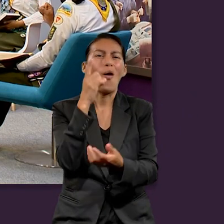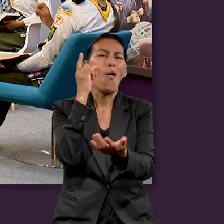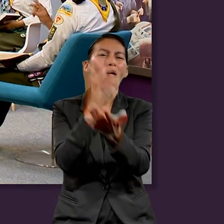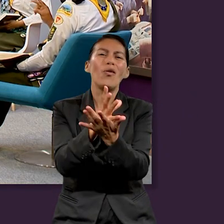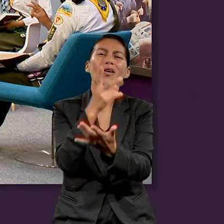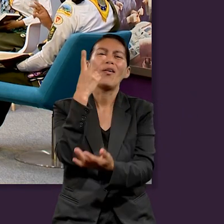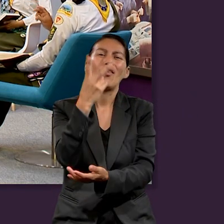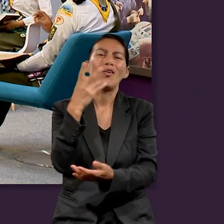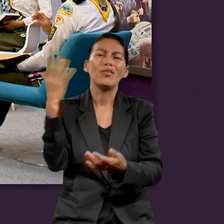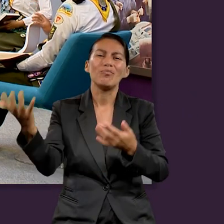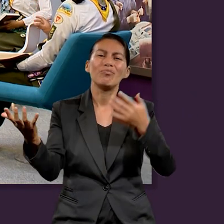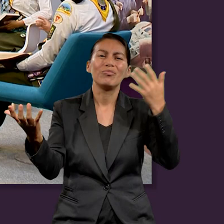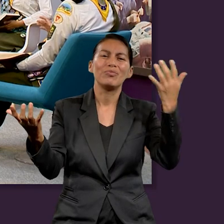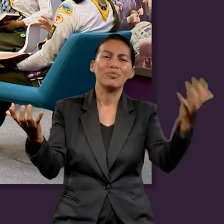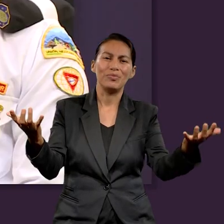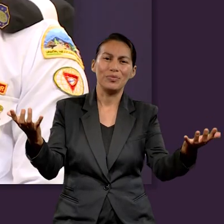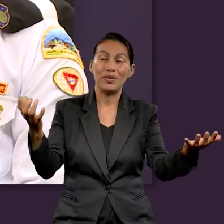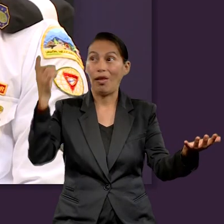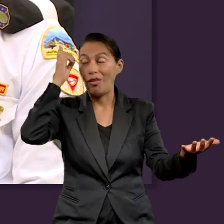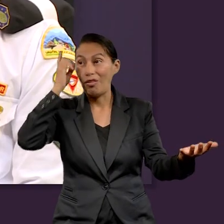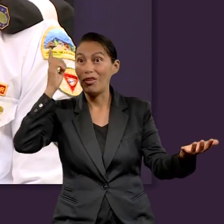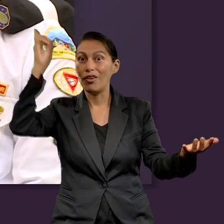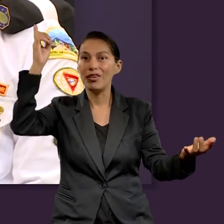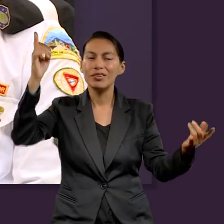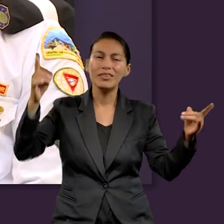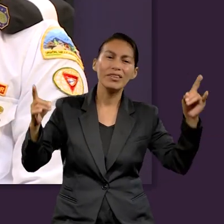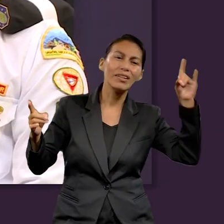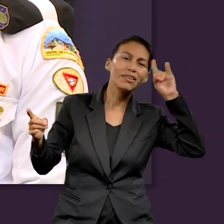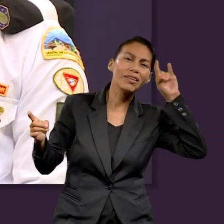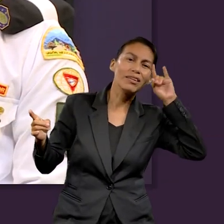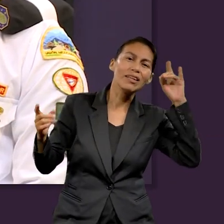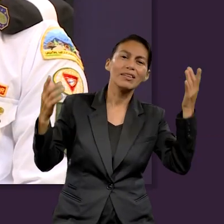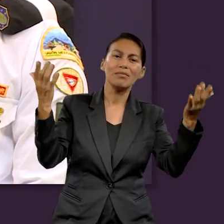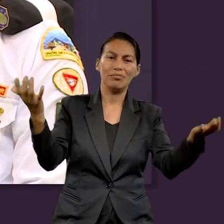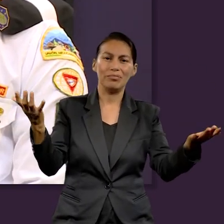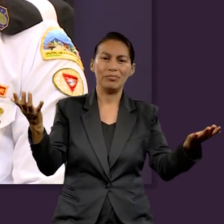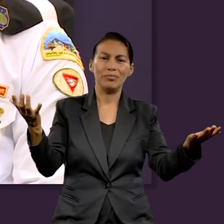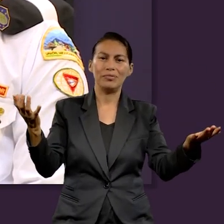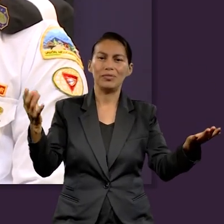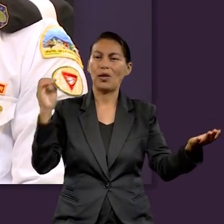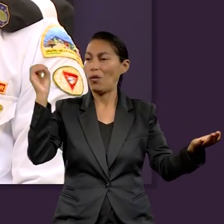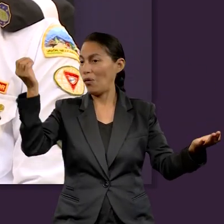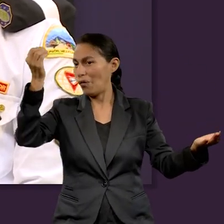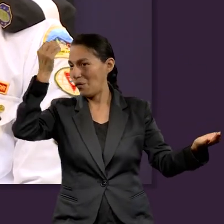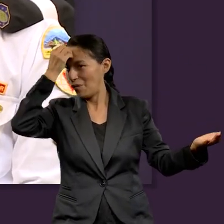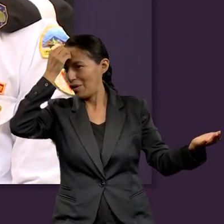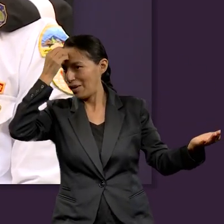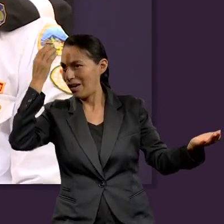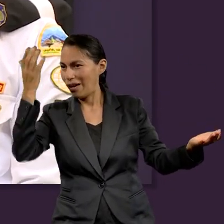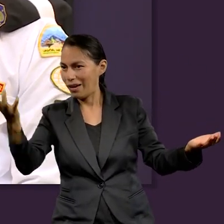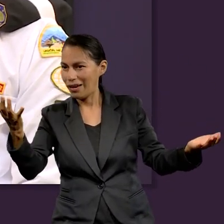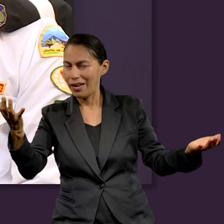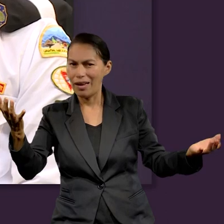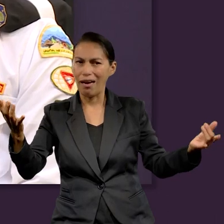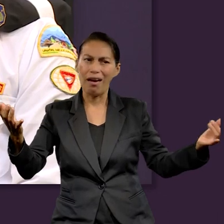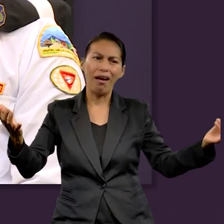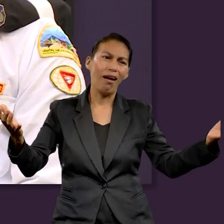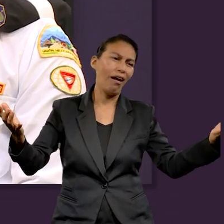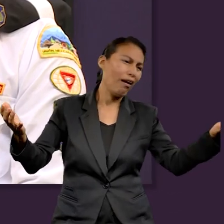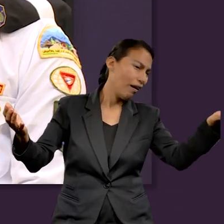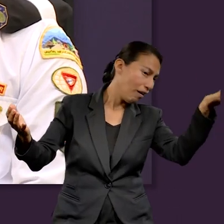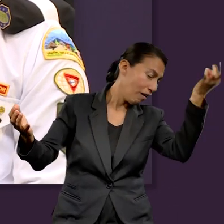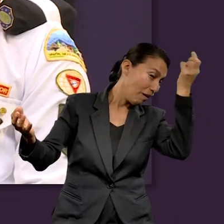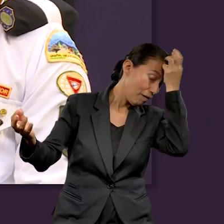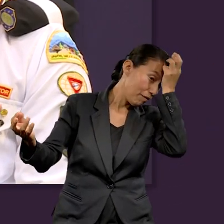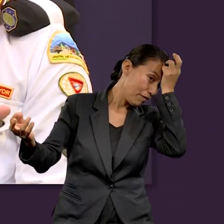hay cinco bandos solamente son dos habla Jesús en muchas ocasiones acerca del Reino de Dios Las ovejas a su derecha